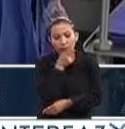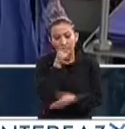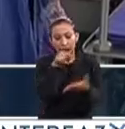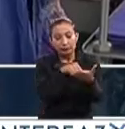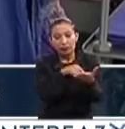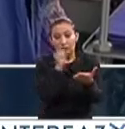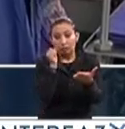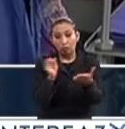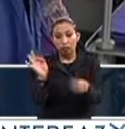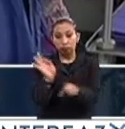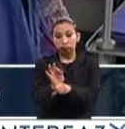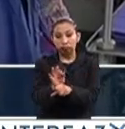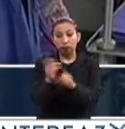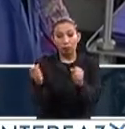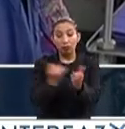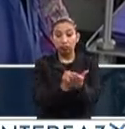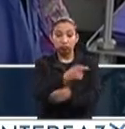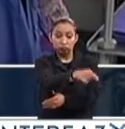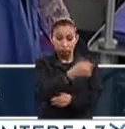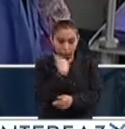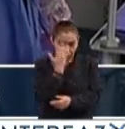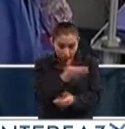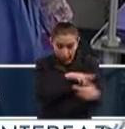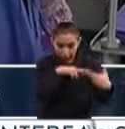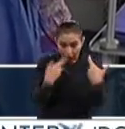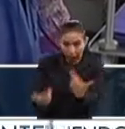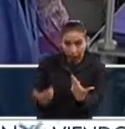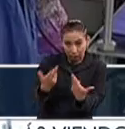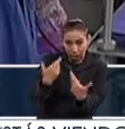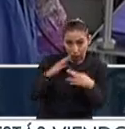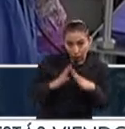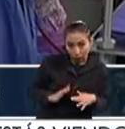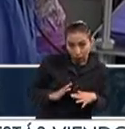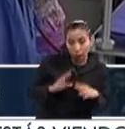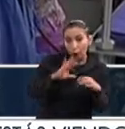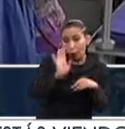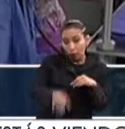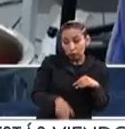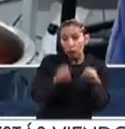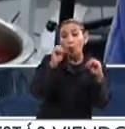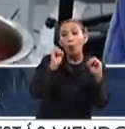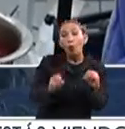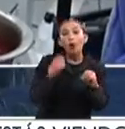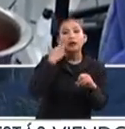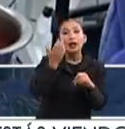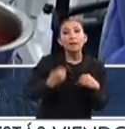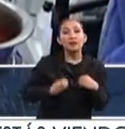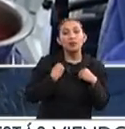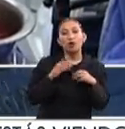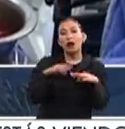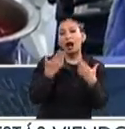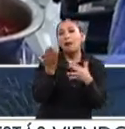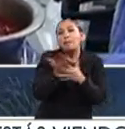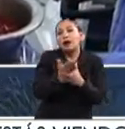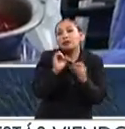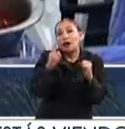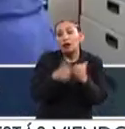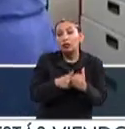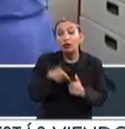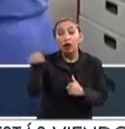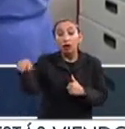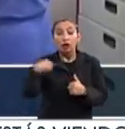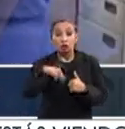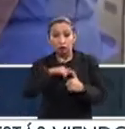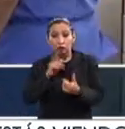es garantizar precisamente la decisión del paciente que quiere donar. En el caso de fallecimiento, se le da la oportunidad a